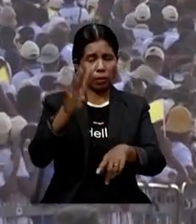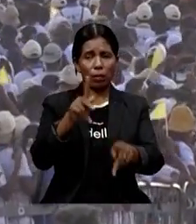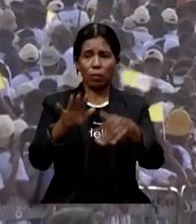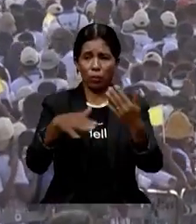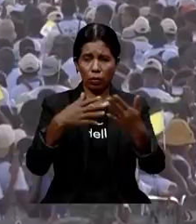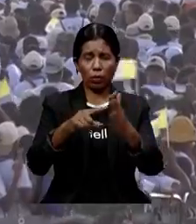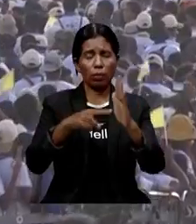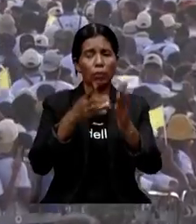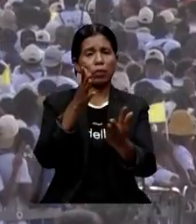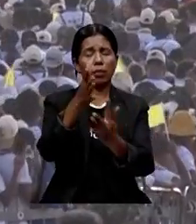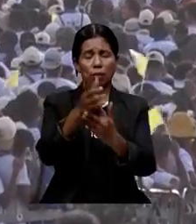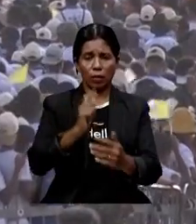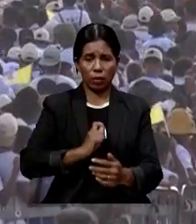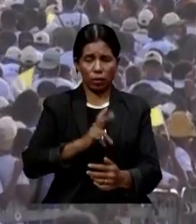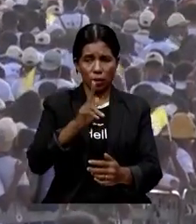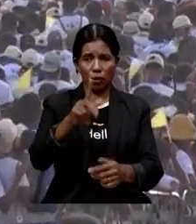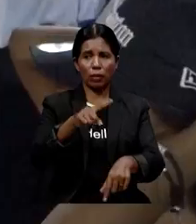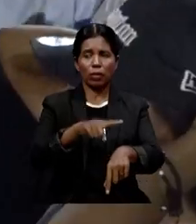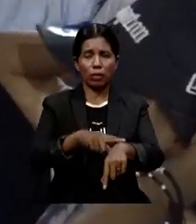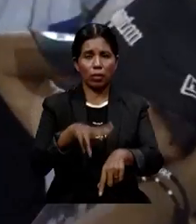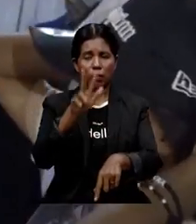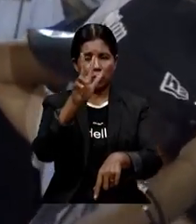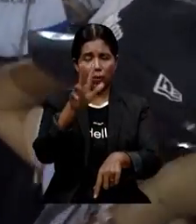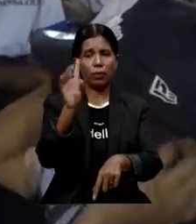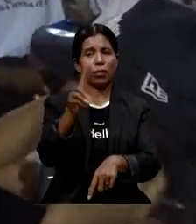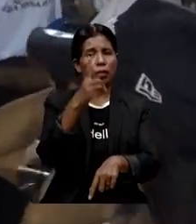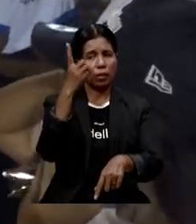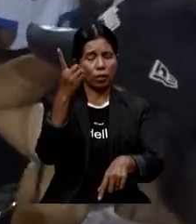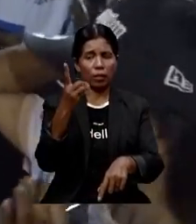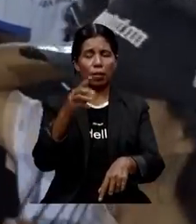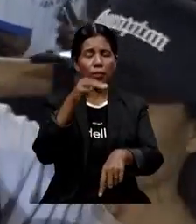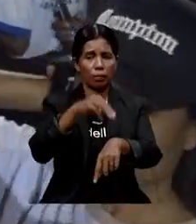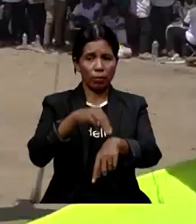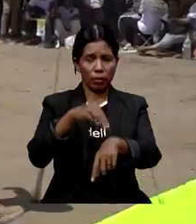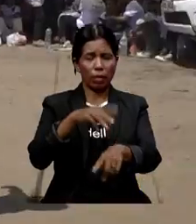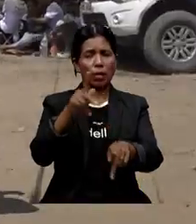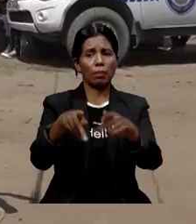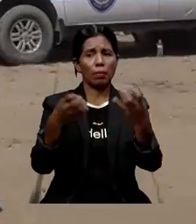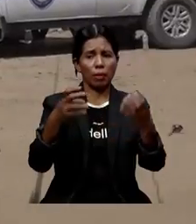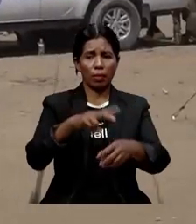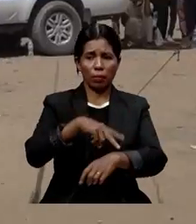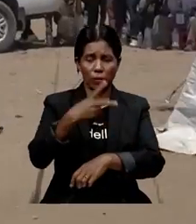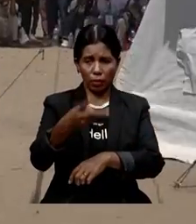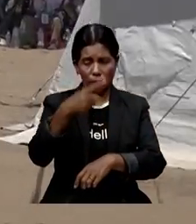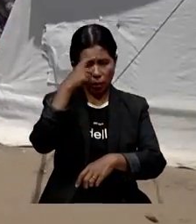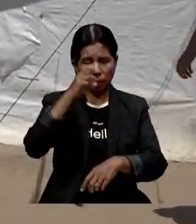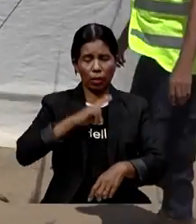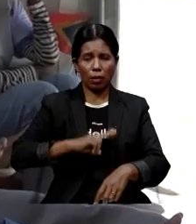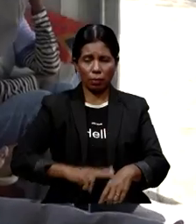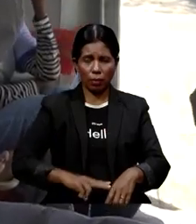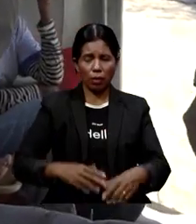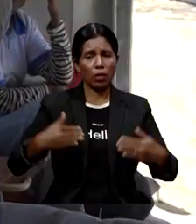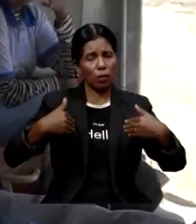ha hu ta matasi tolu tuku tolu madrugada, nune durante misa peregrino barak makmonu, tamba hamlaha, kole